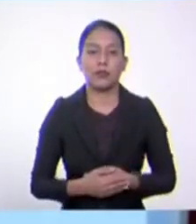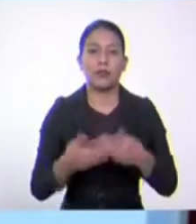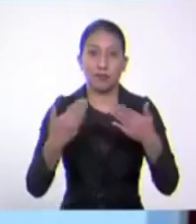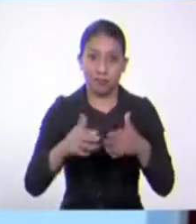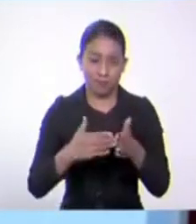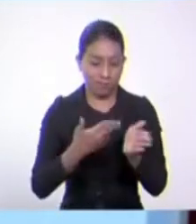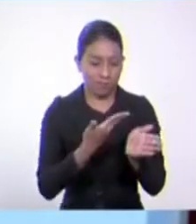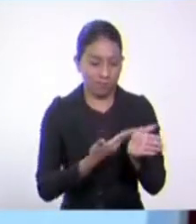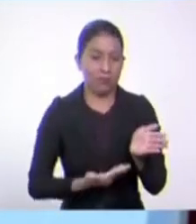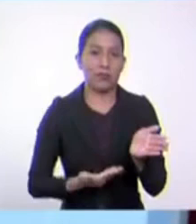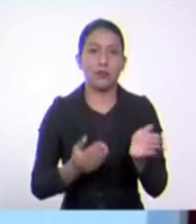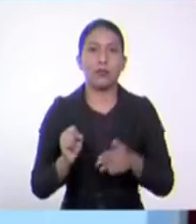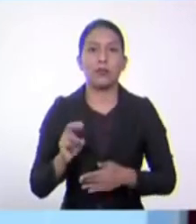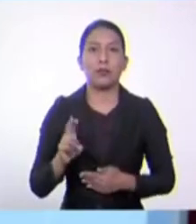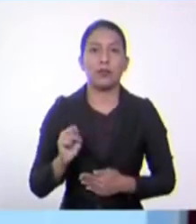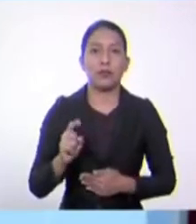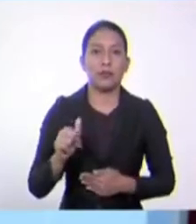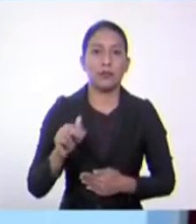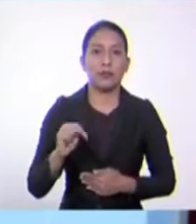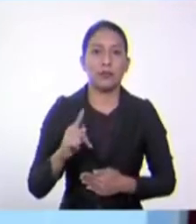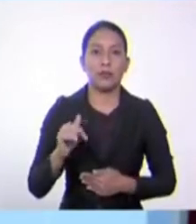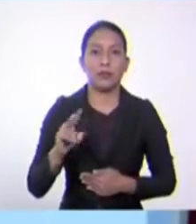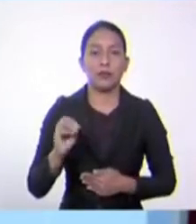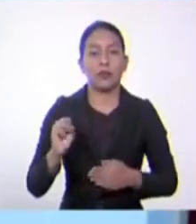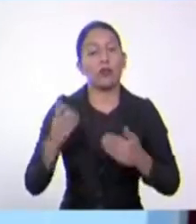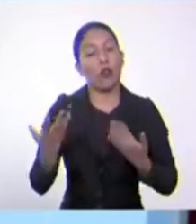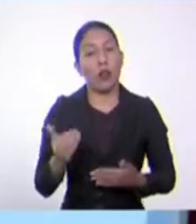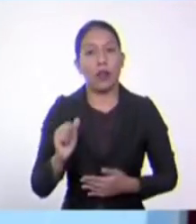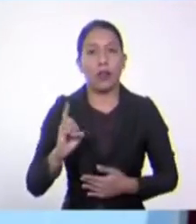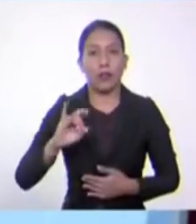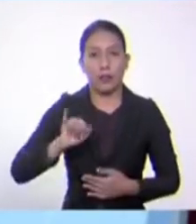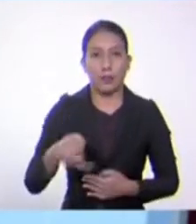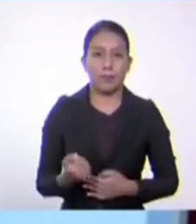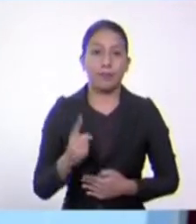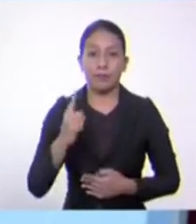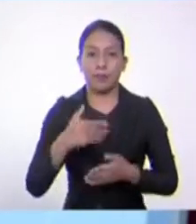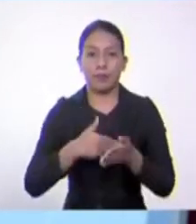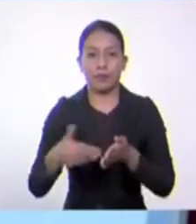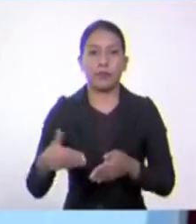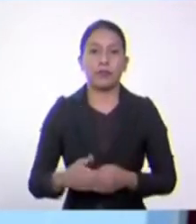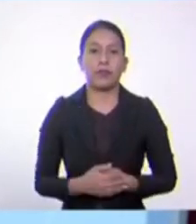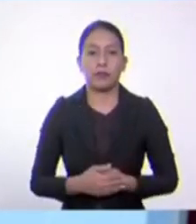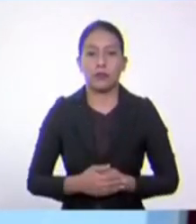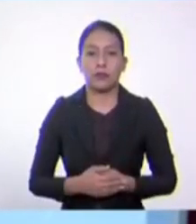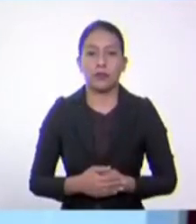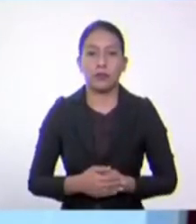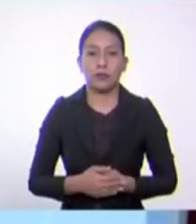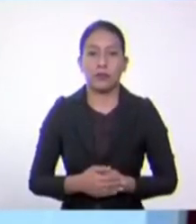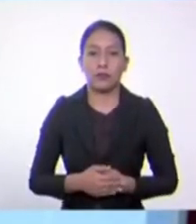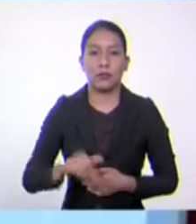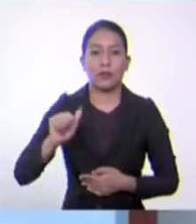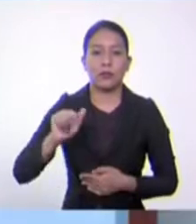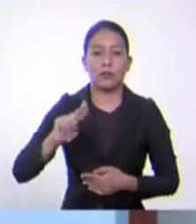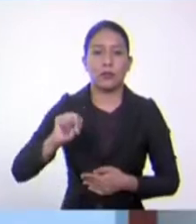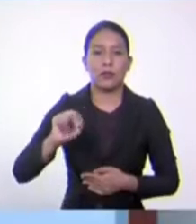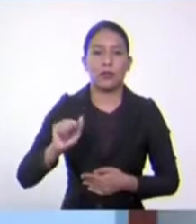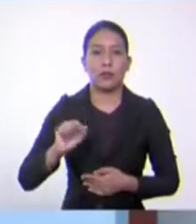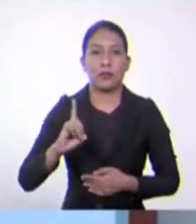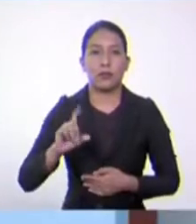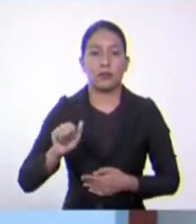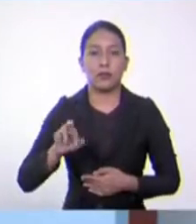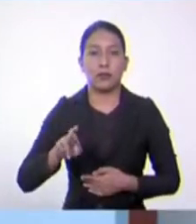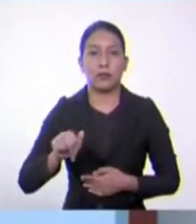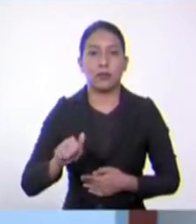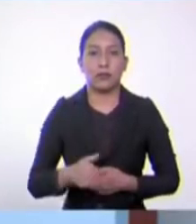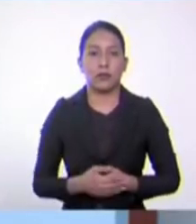estos sustantivos o adjetivos. Comencemos con el primero, que es anadara. Nos